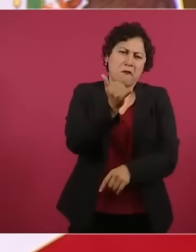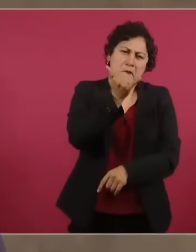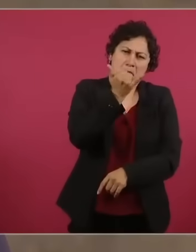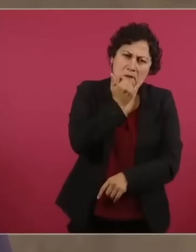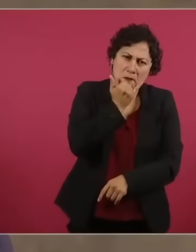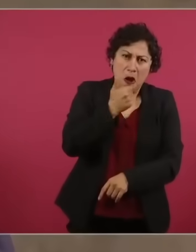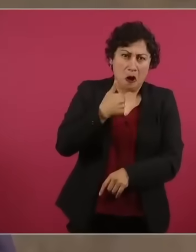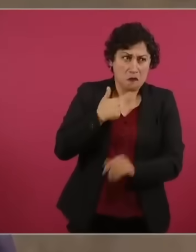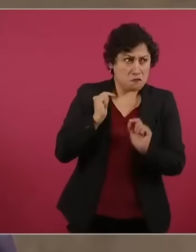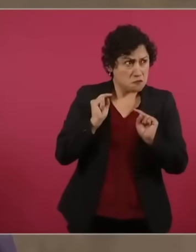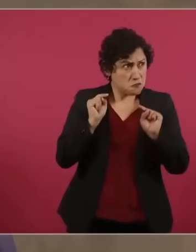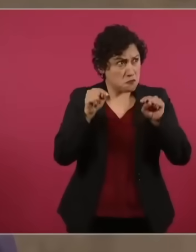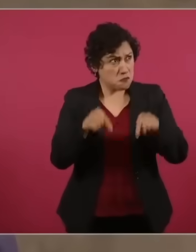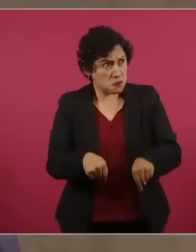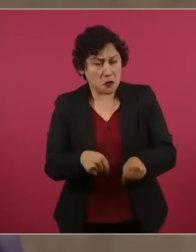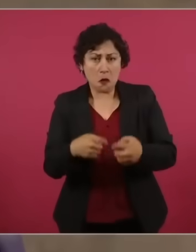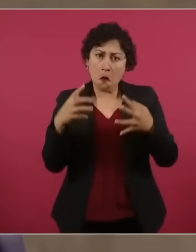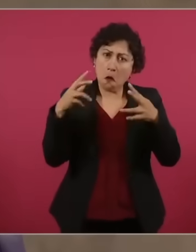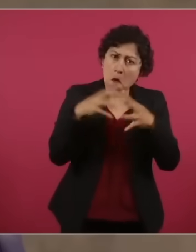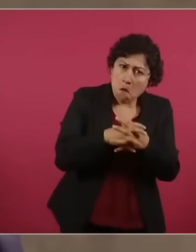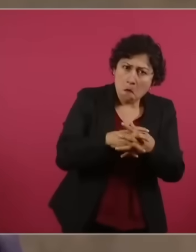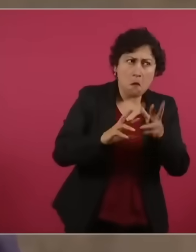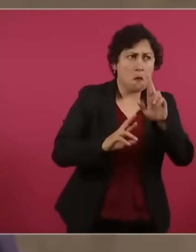para hacerse hacendado.